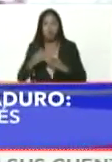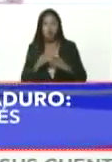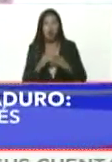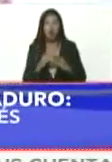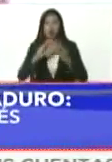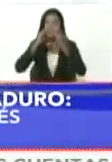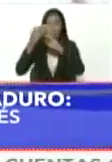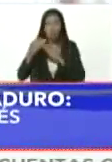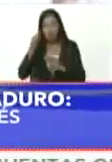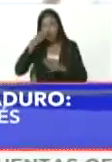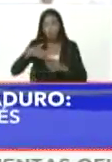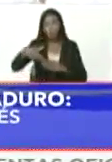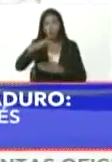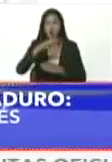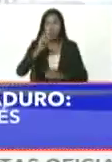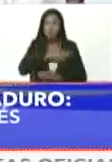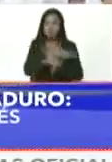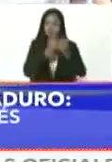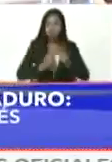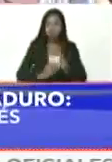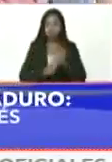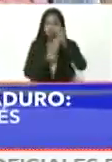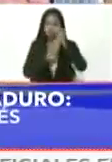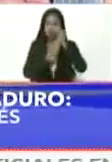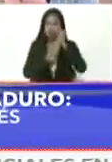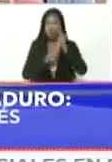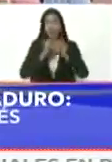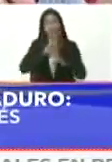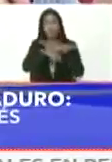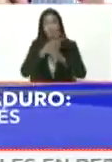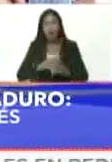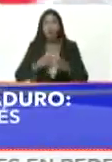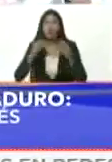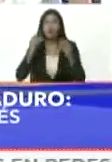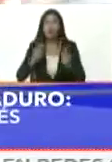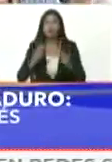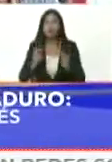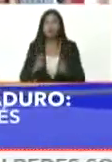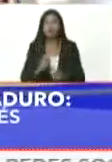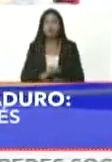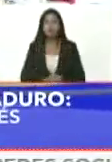comunas, pueblo empoderado, pueblo en acción.